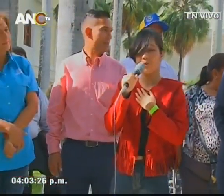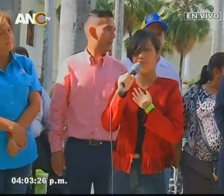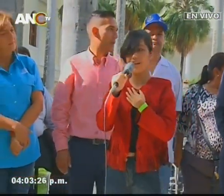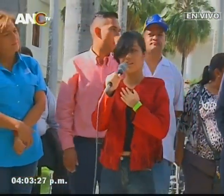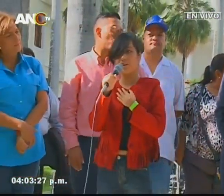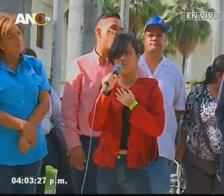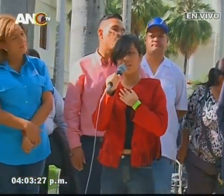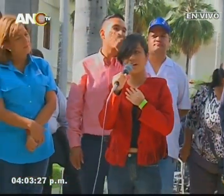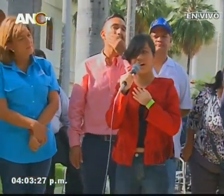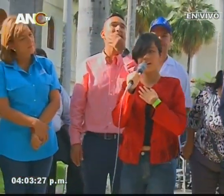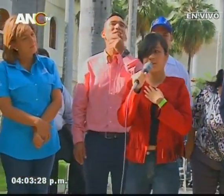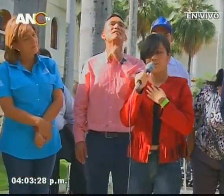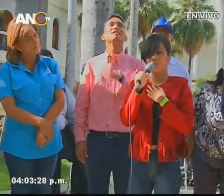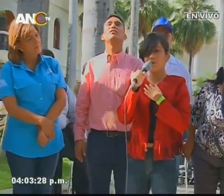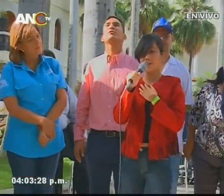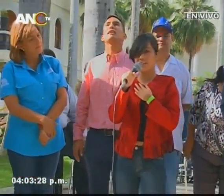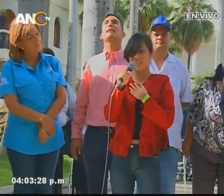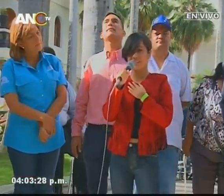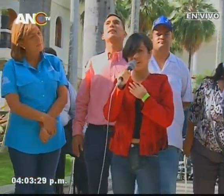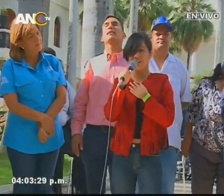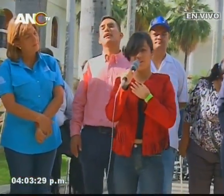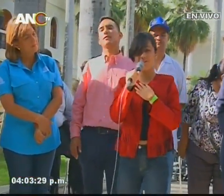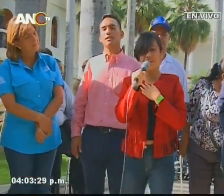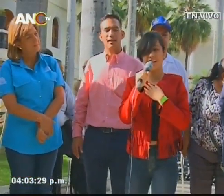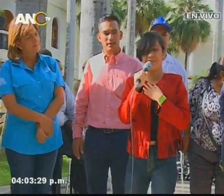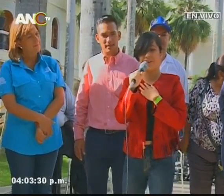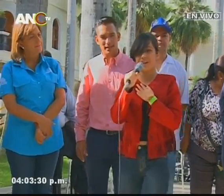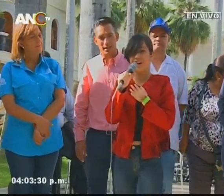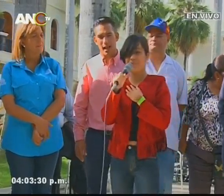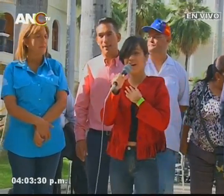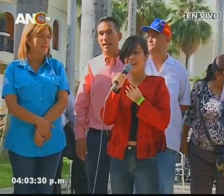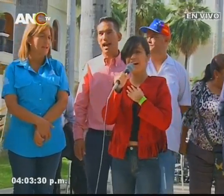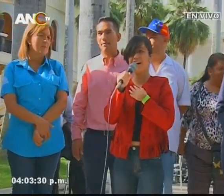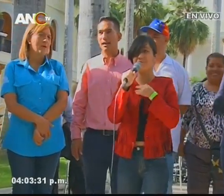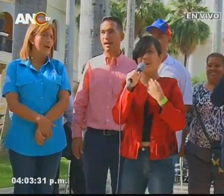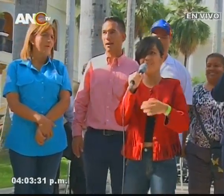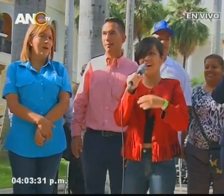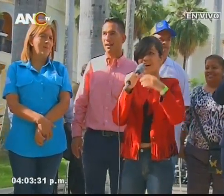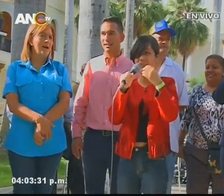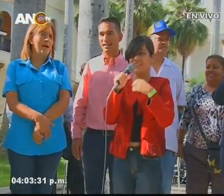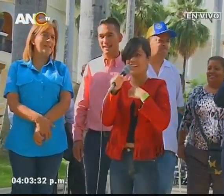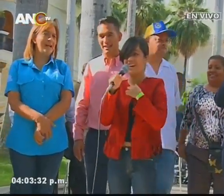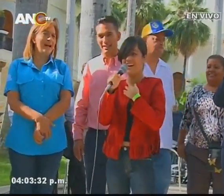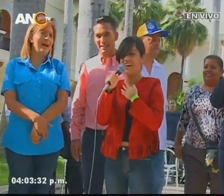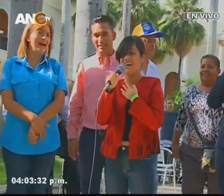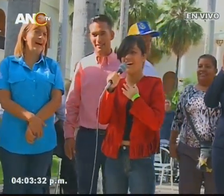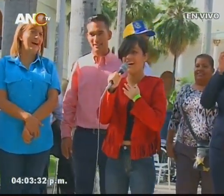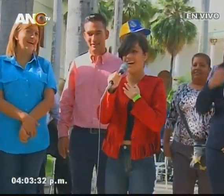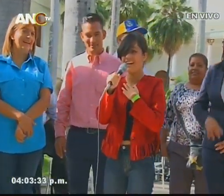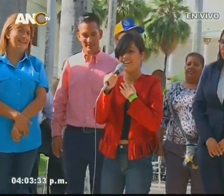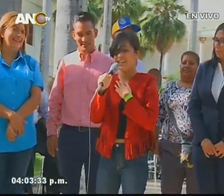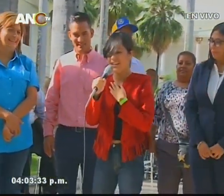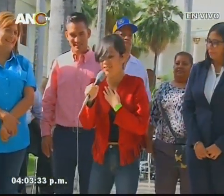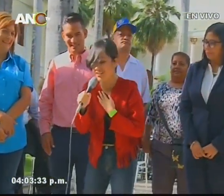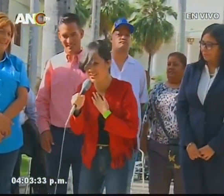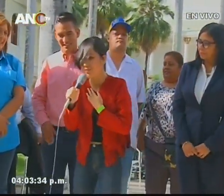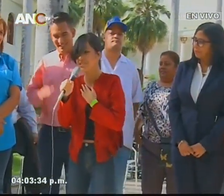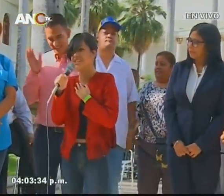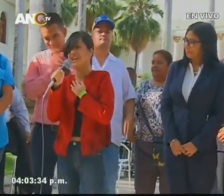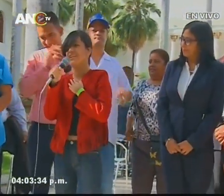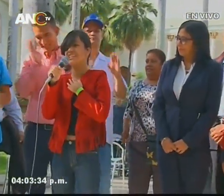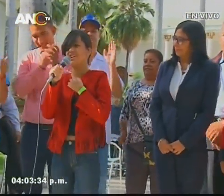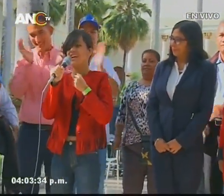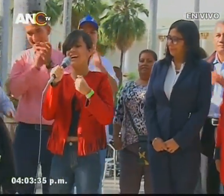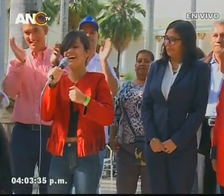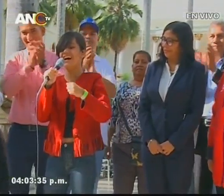que no me vaya a olvidar, porque si llega a olvidarme la pena me va a matar.